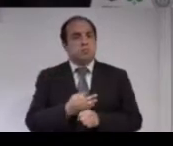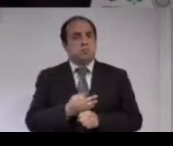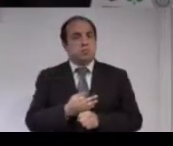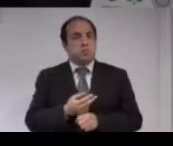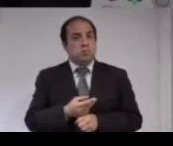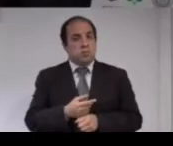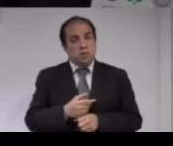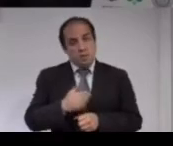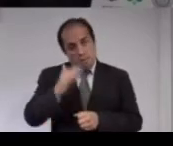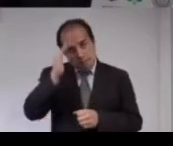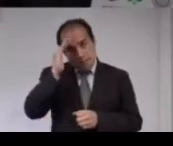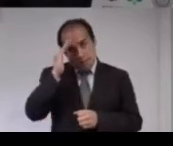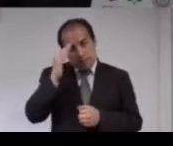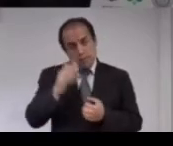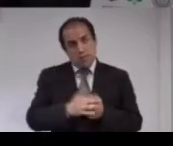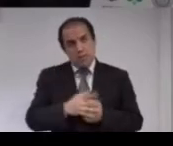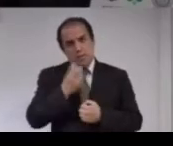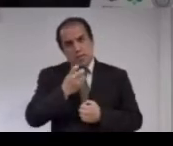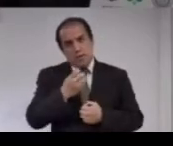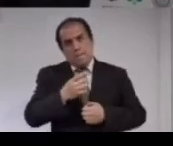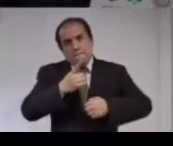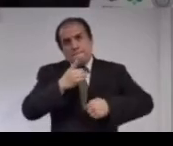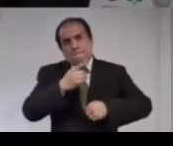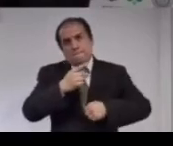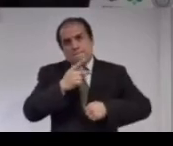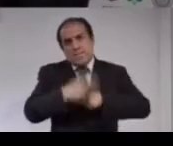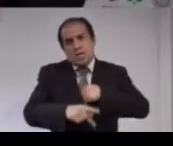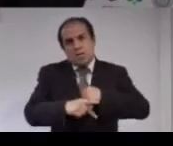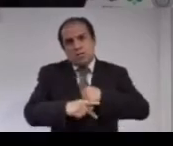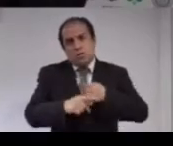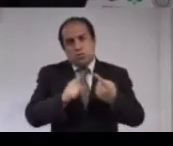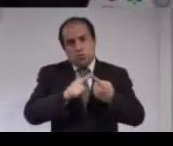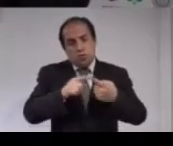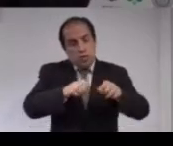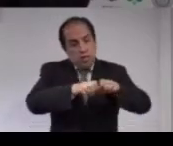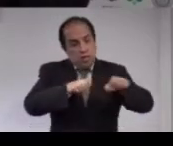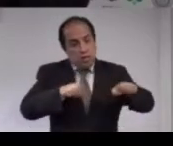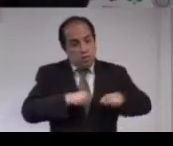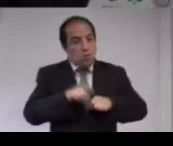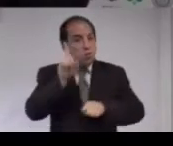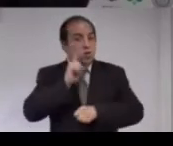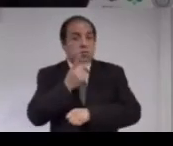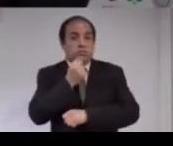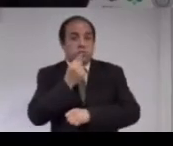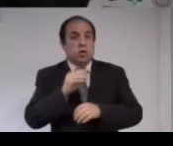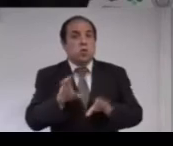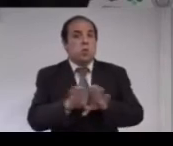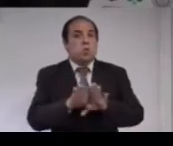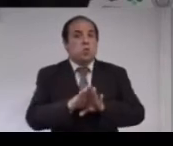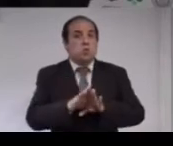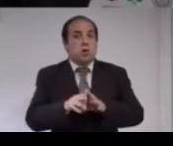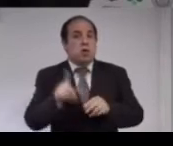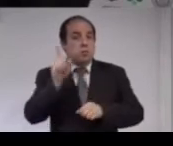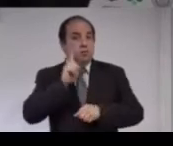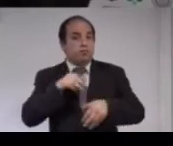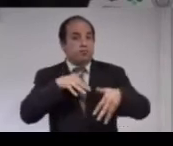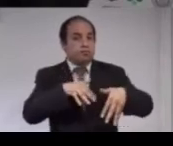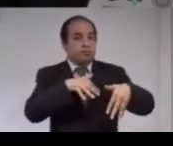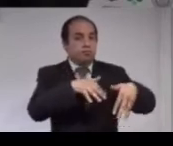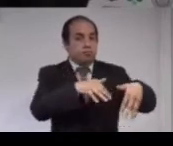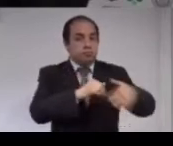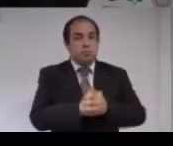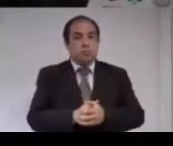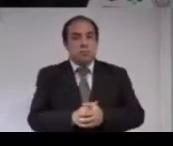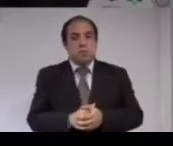fue más riesgoso tanto para el equipo de las policías como para las manifestantes que se